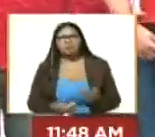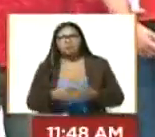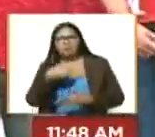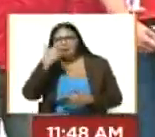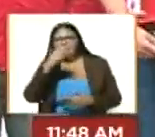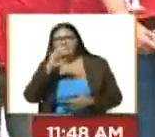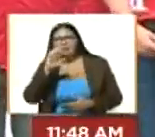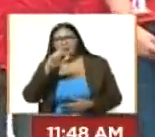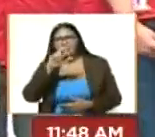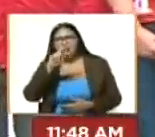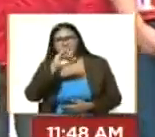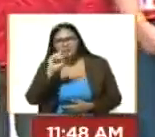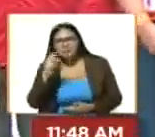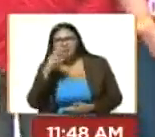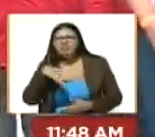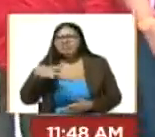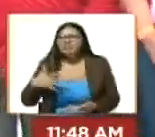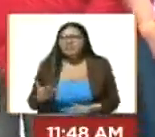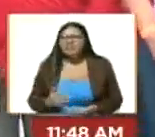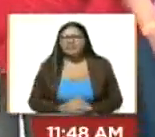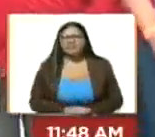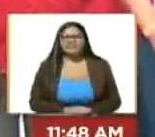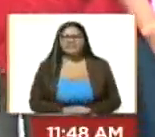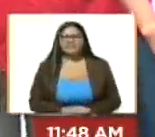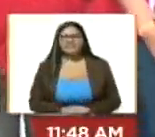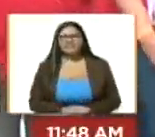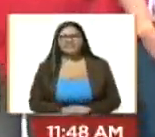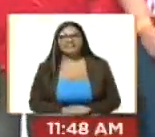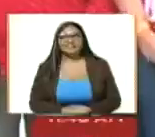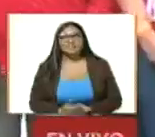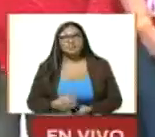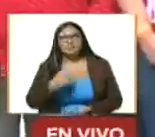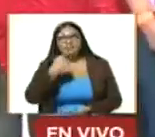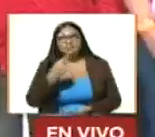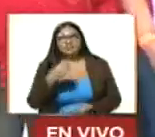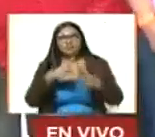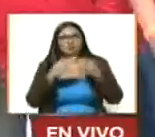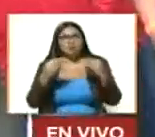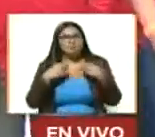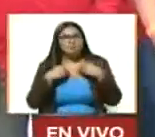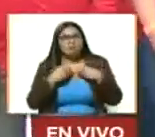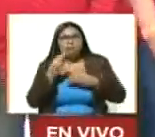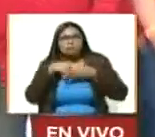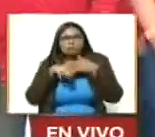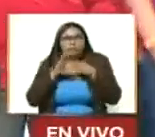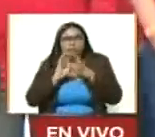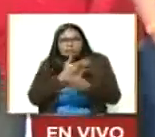Elvis, para que lo sepan, ¿no? Yo he sido montuno toda mi santa vida.